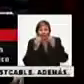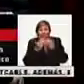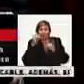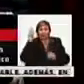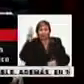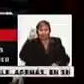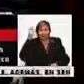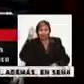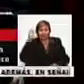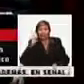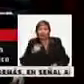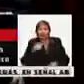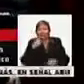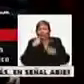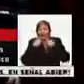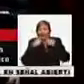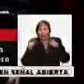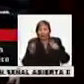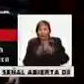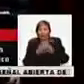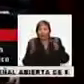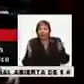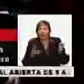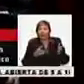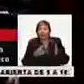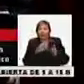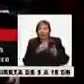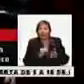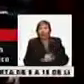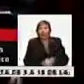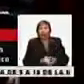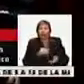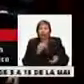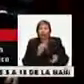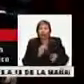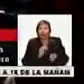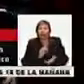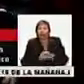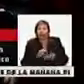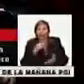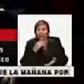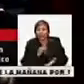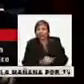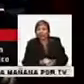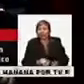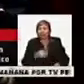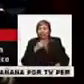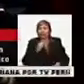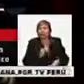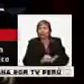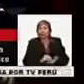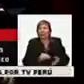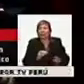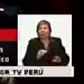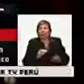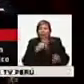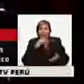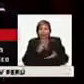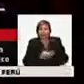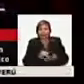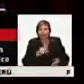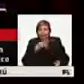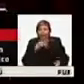Aprista Peruano, declaro inaugurado este evento, expresando no sino el saludo del presidente de la Comisión